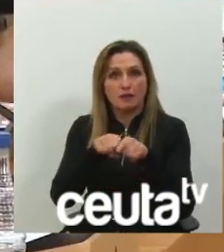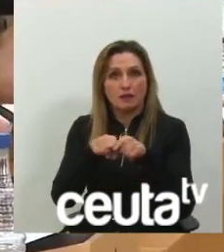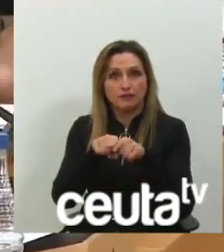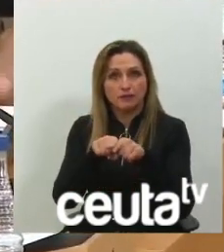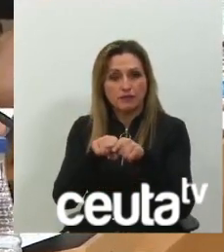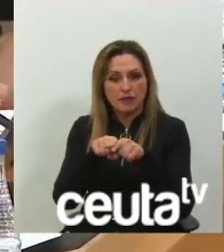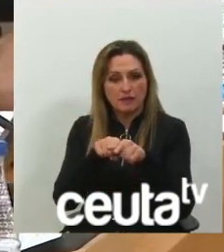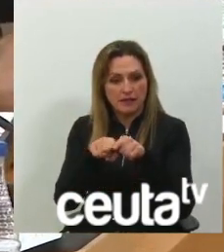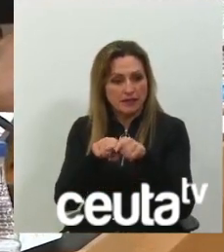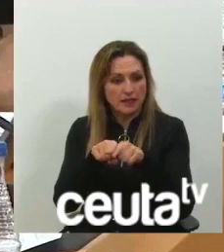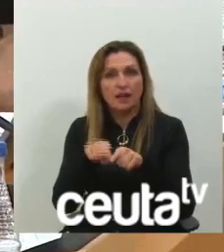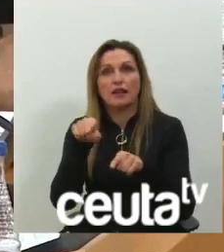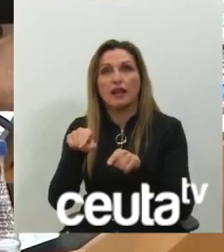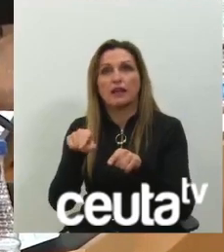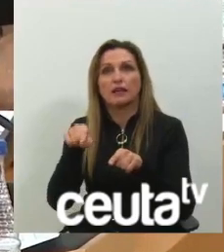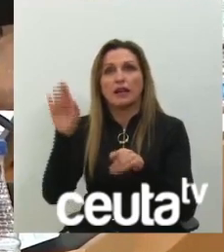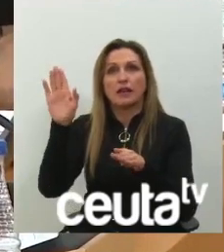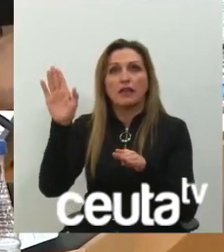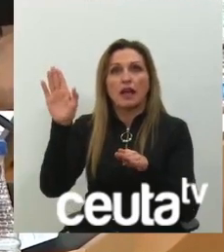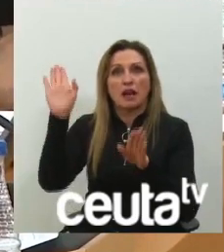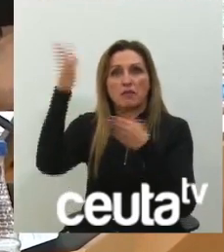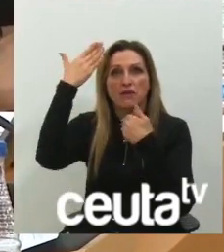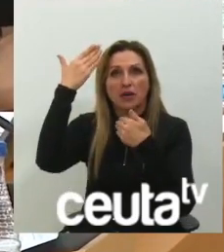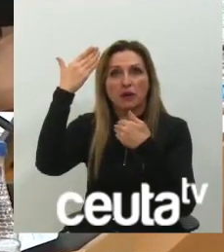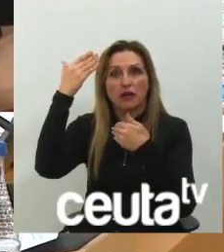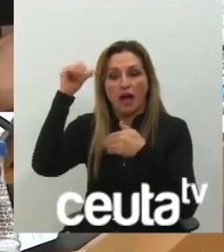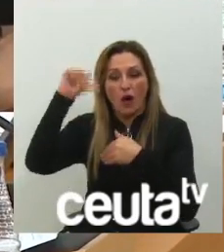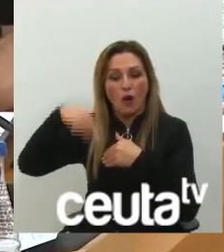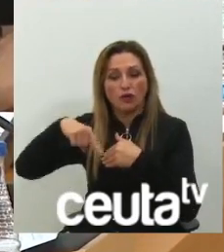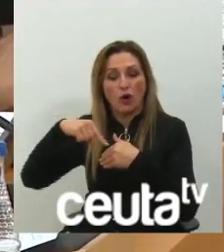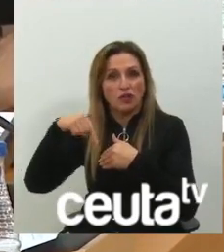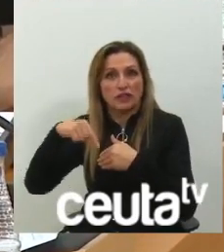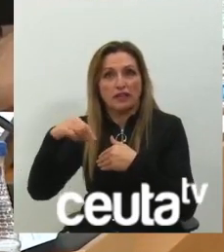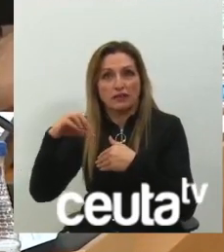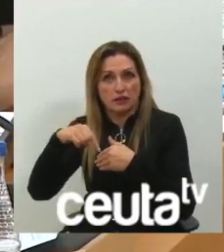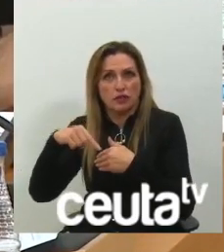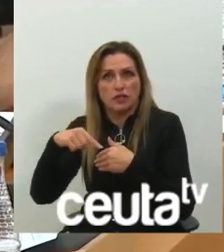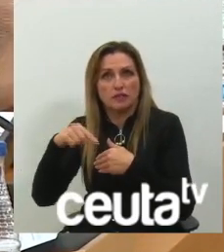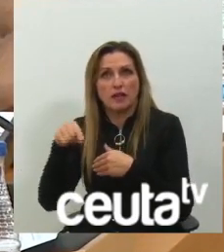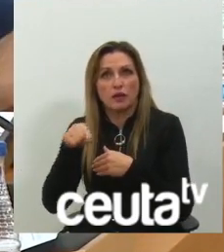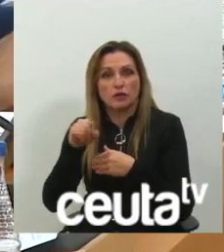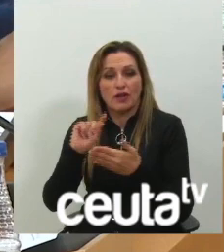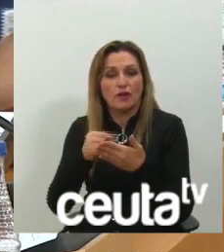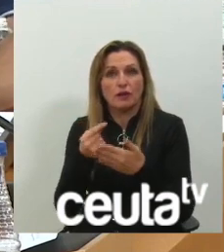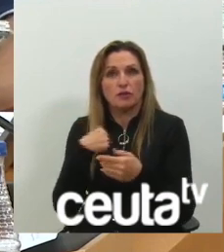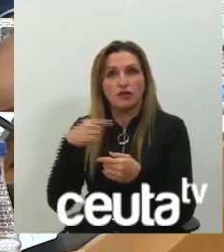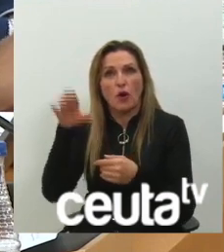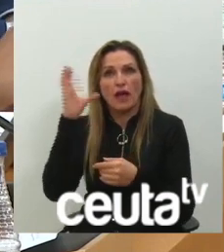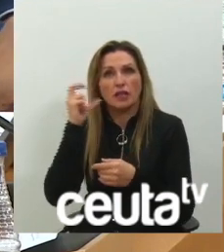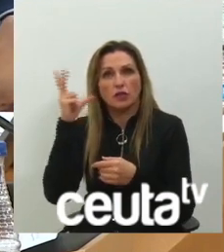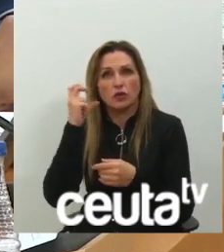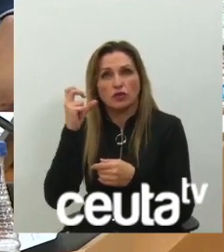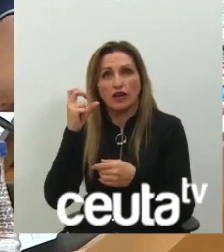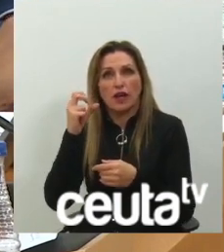sáhara occidental pues no pues no para que para que no nos firme todavía todavía le quiero escuchar a usted mencionar a